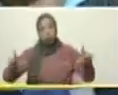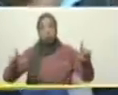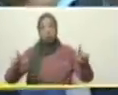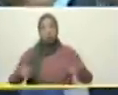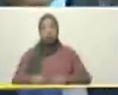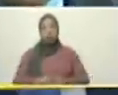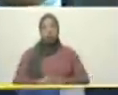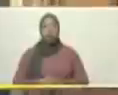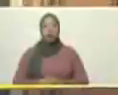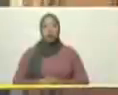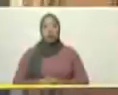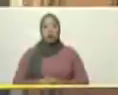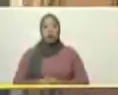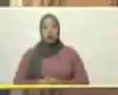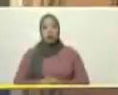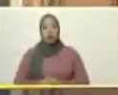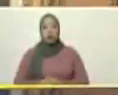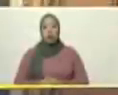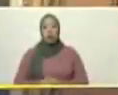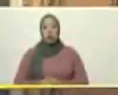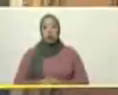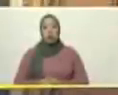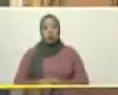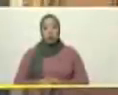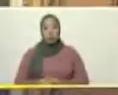que Alfred Nazaret,